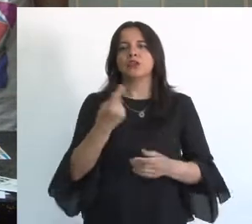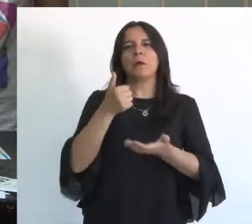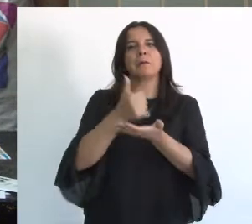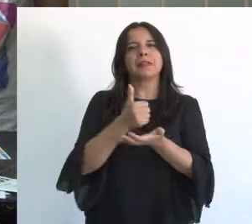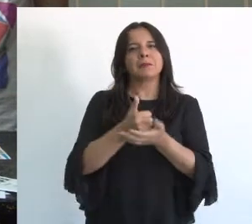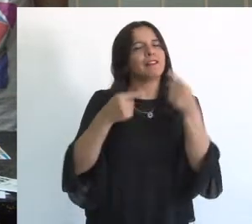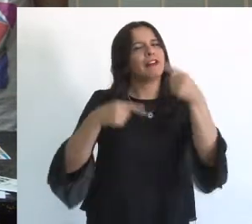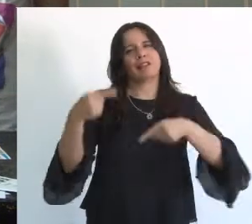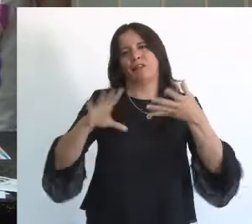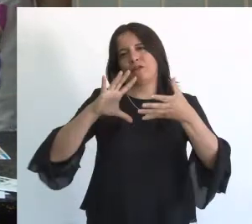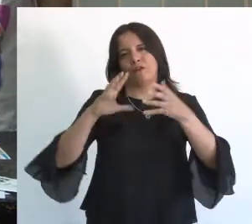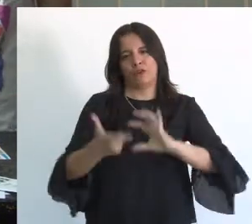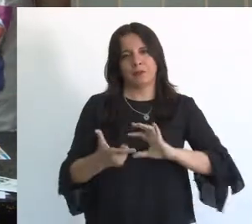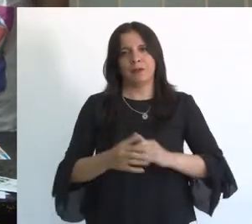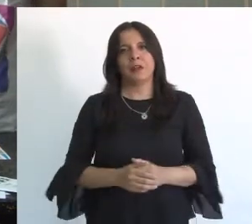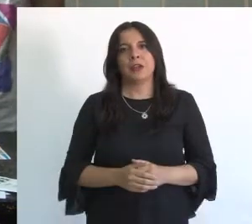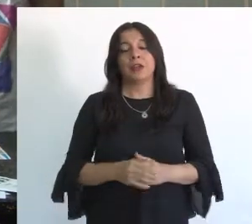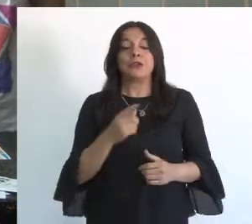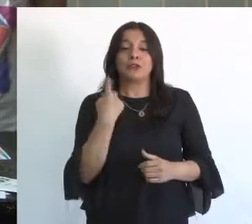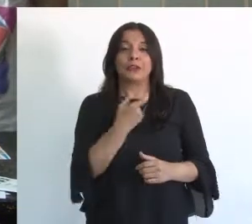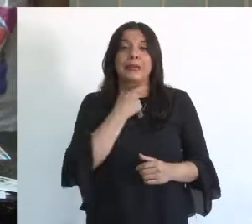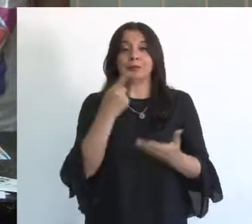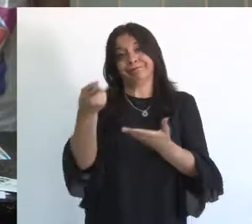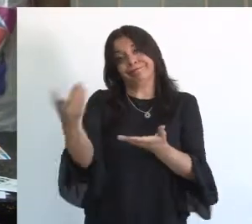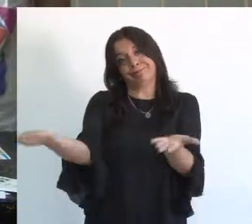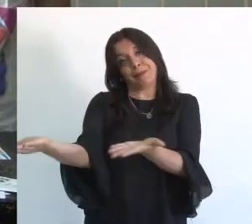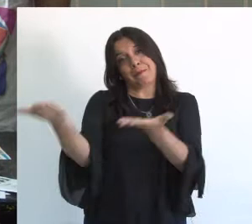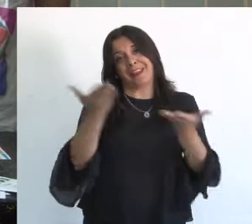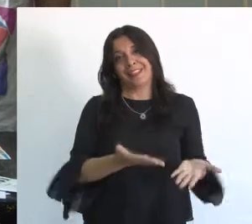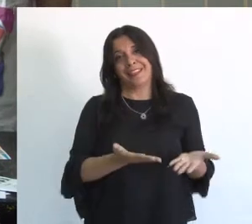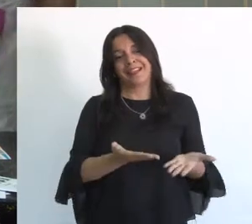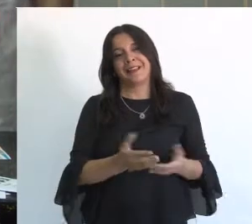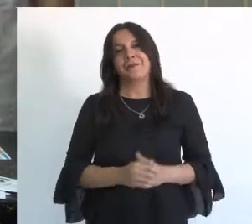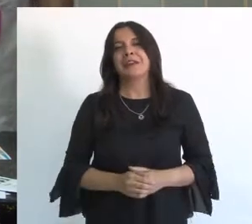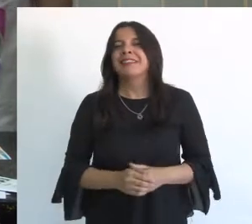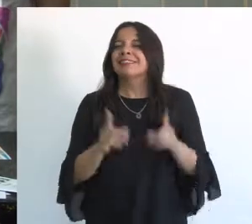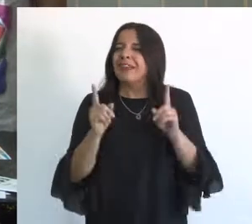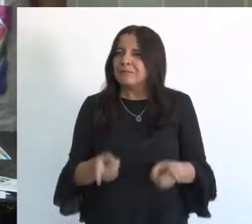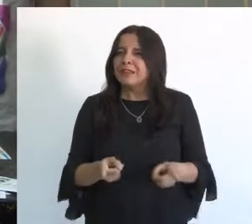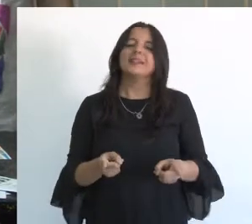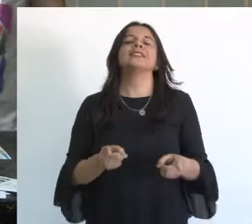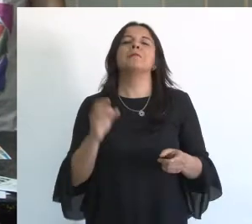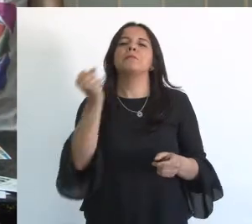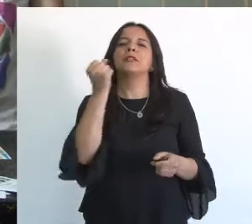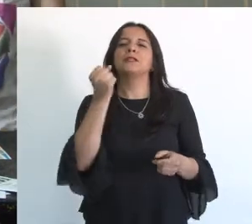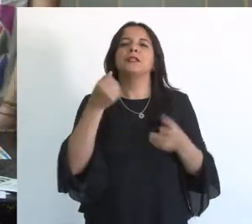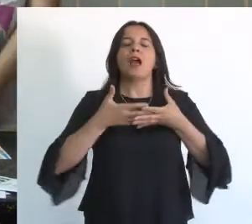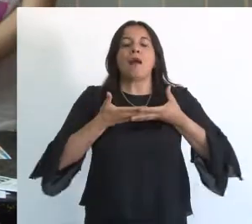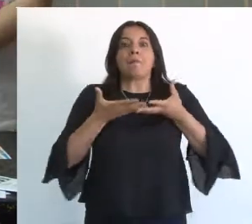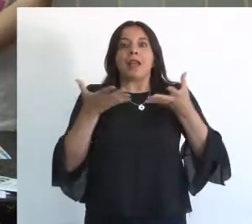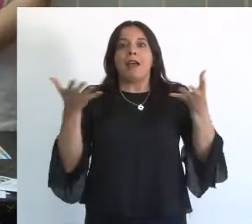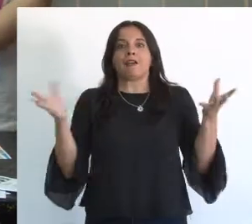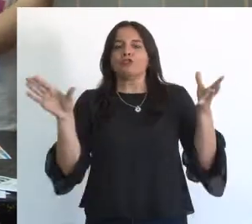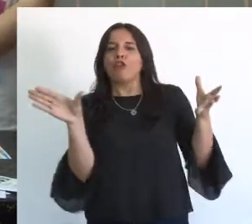desde distintos lugares. La bienvenida a los ingresantes también tiene que ver con un proceso de seguir ampliando